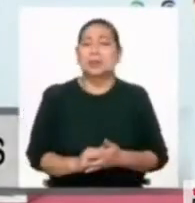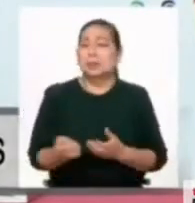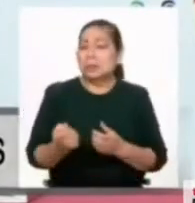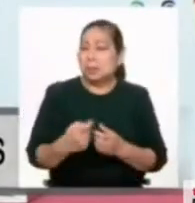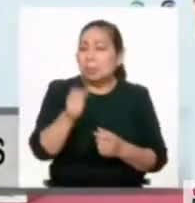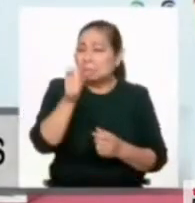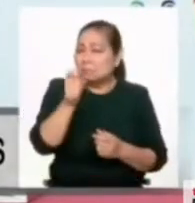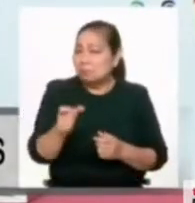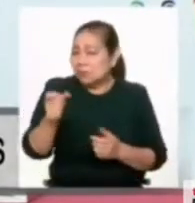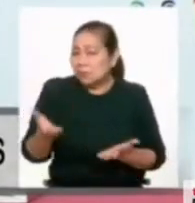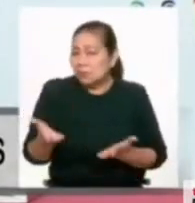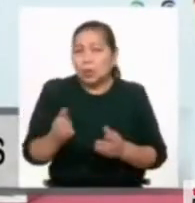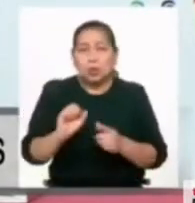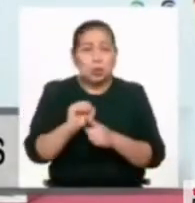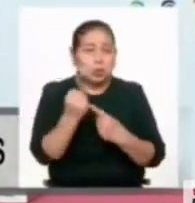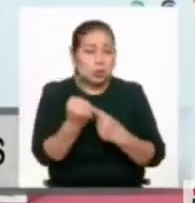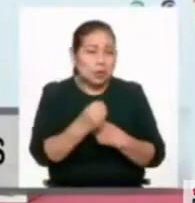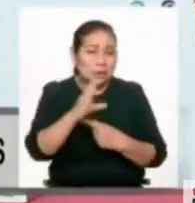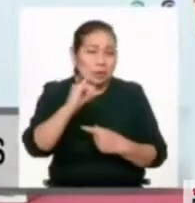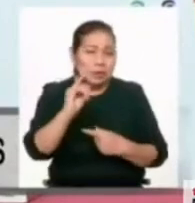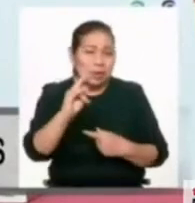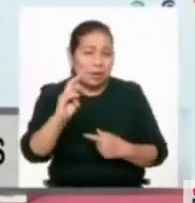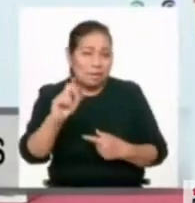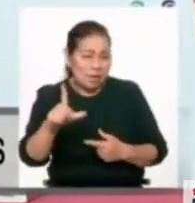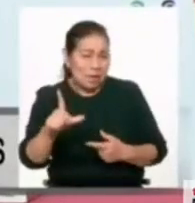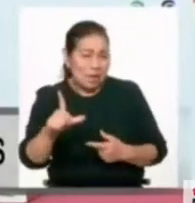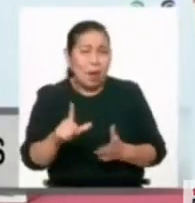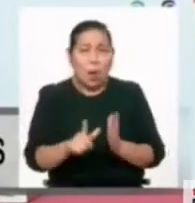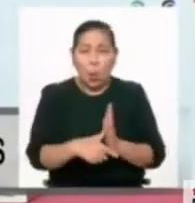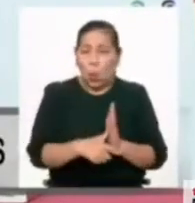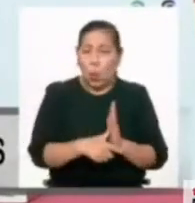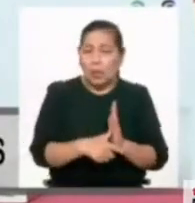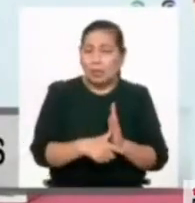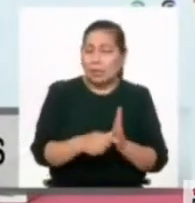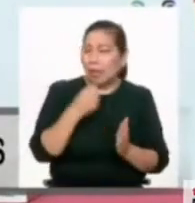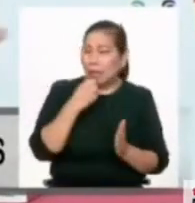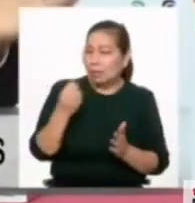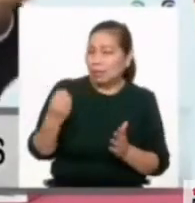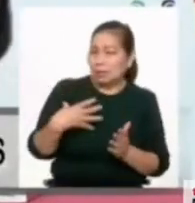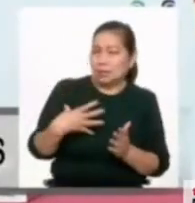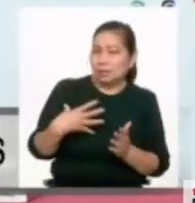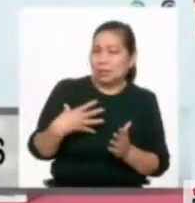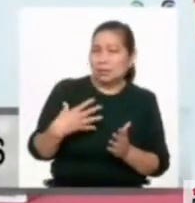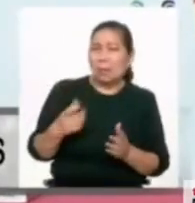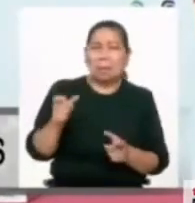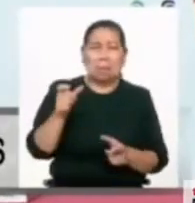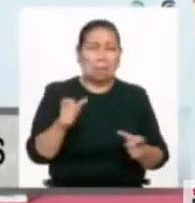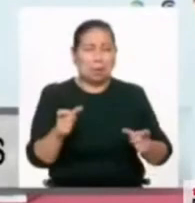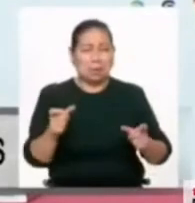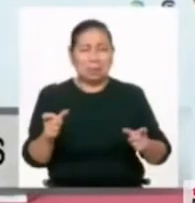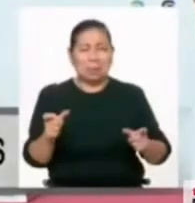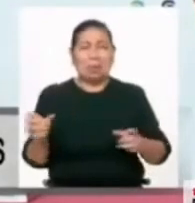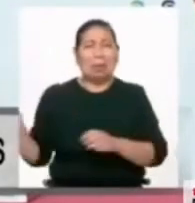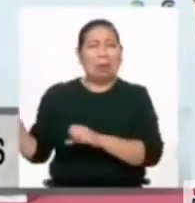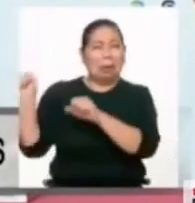intervienen representantes de la sociedad civil. Luego se dice que nosotros llevamos a gente,